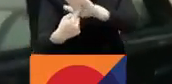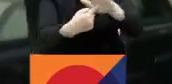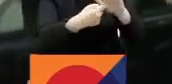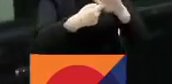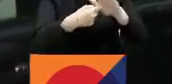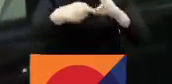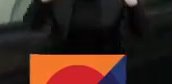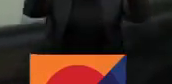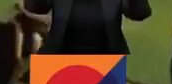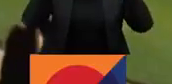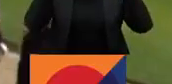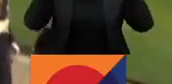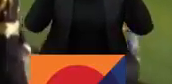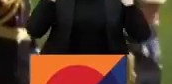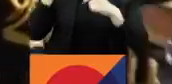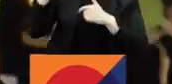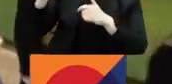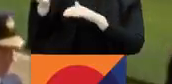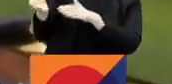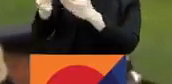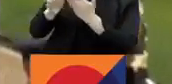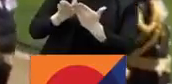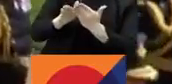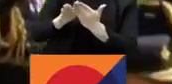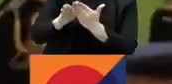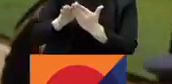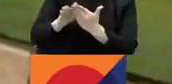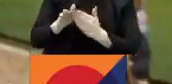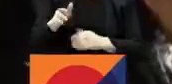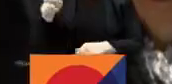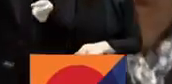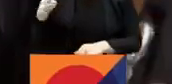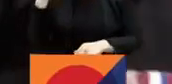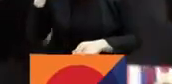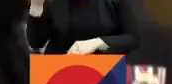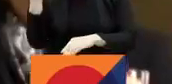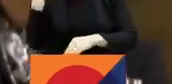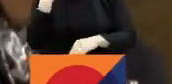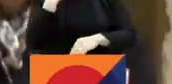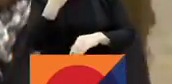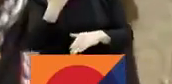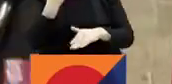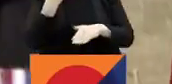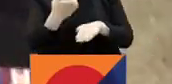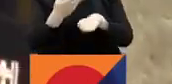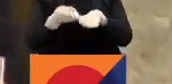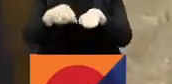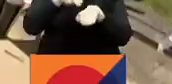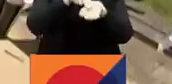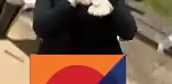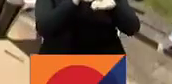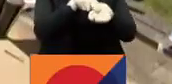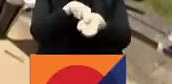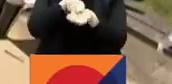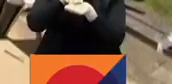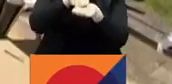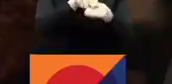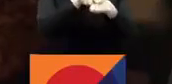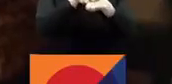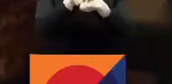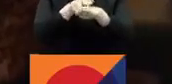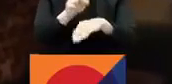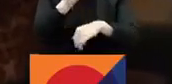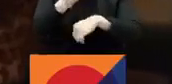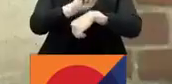con Felipe de Edimburgo. El adiós fue el que el príncipe consorte soñó, cargado de detalles y contrastes. El minuto de silencio